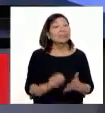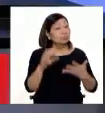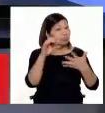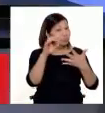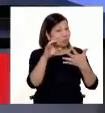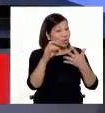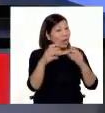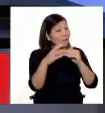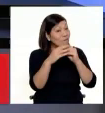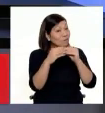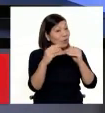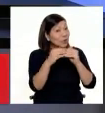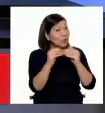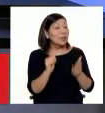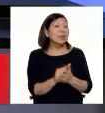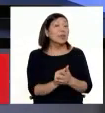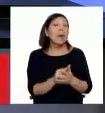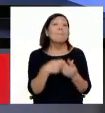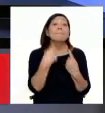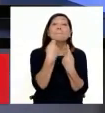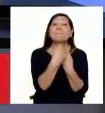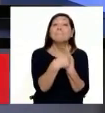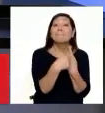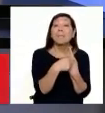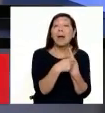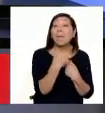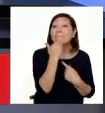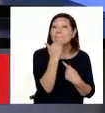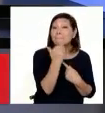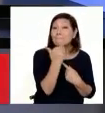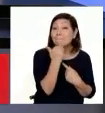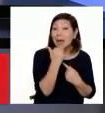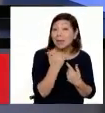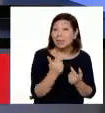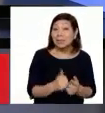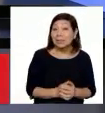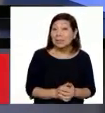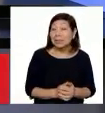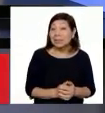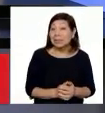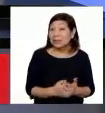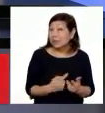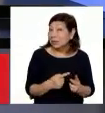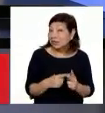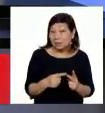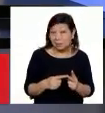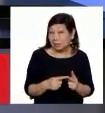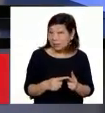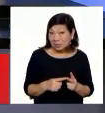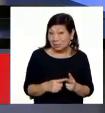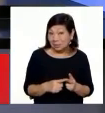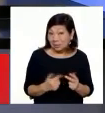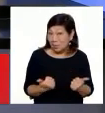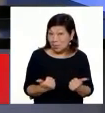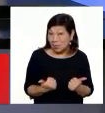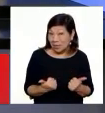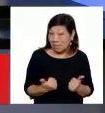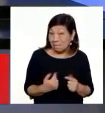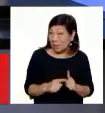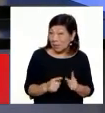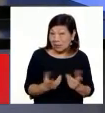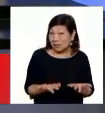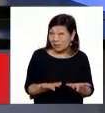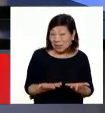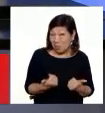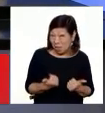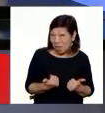diferentes frutas, se me viene a la mente el plátano y el mango, que no lo tenemos acá. ¿Estas frutas no son muy hidratantes, no